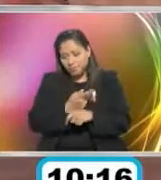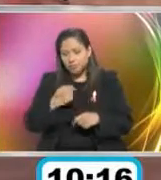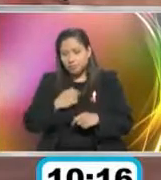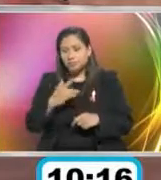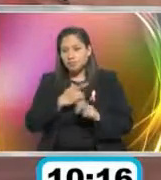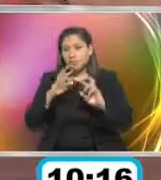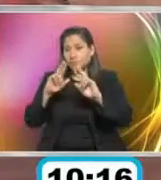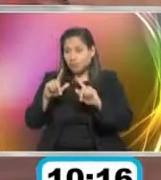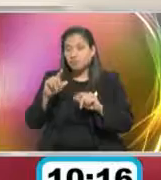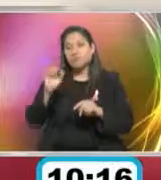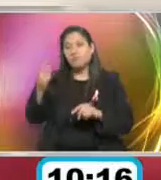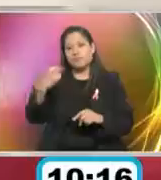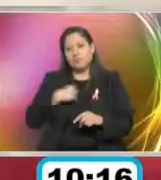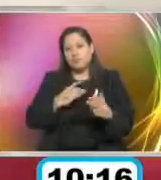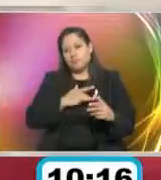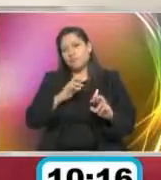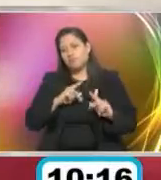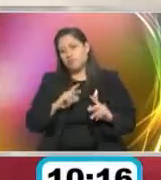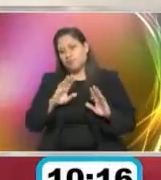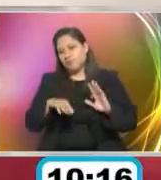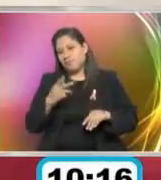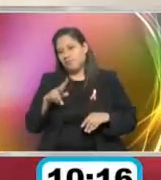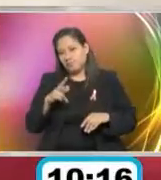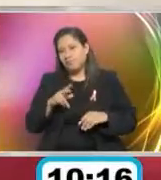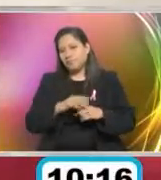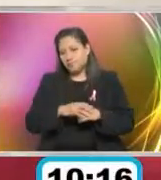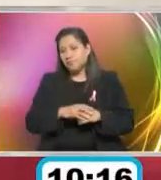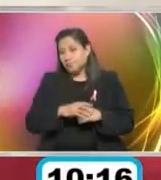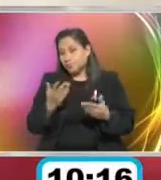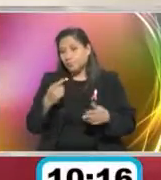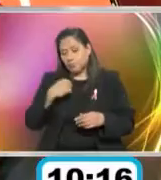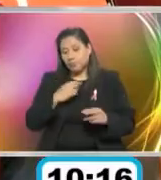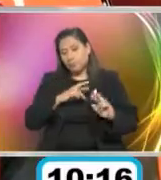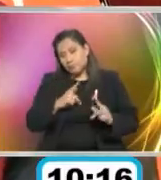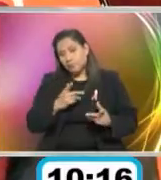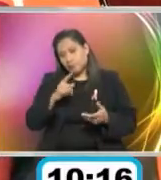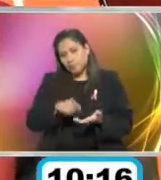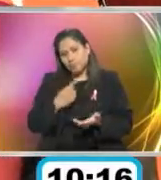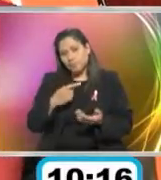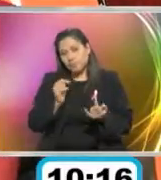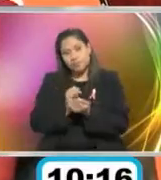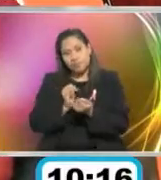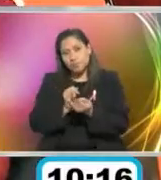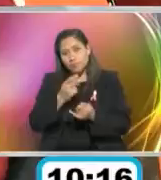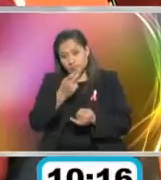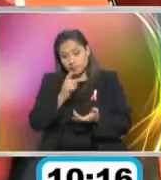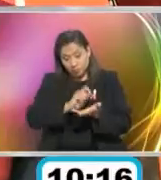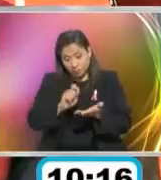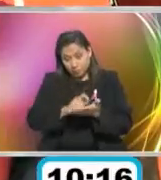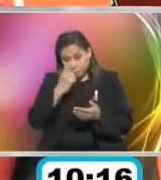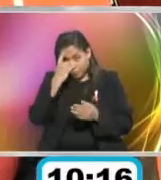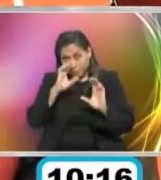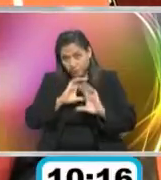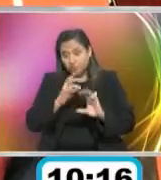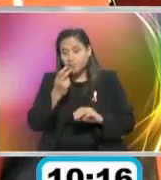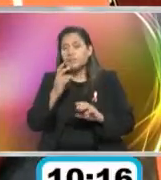roto un corazón o nos han roto. O nos han roto el corazón. Muy a mí me bien. lo rompieron una Ay. ocasión y también... ¿Y de ahí salió esta canción? Pues esta canción